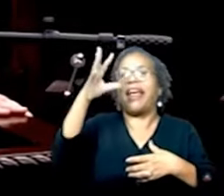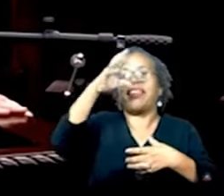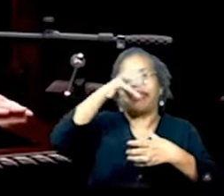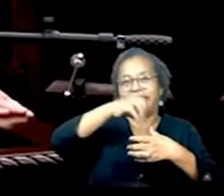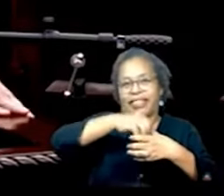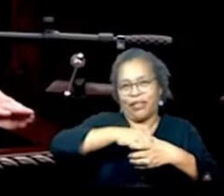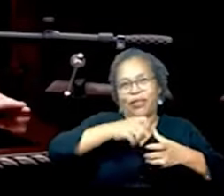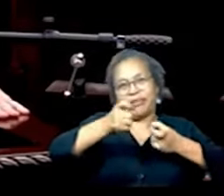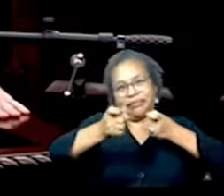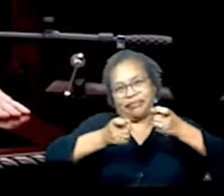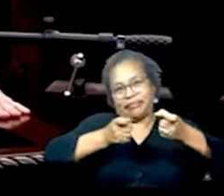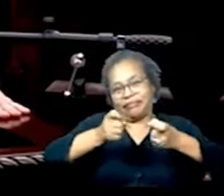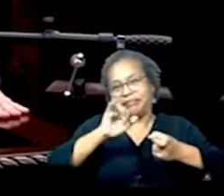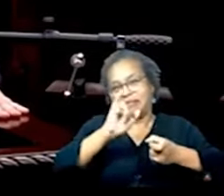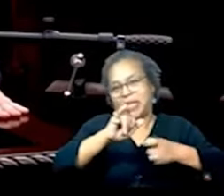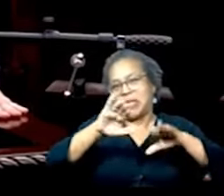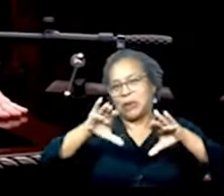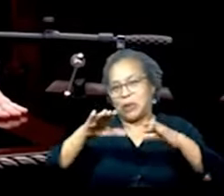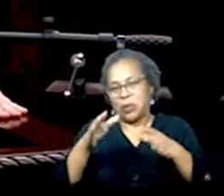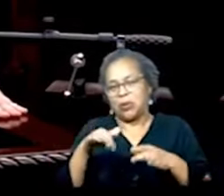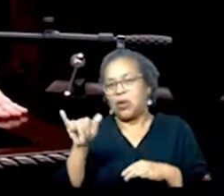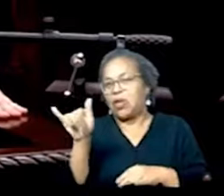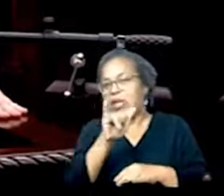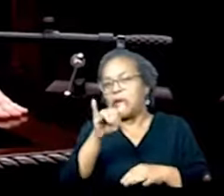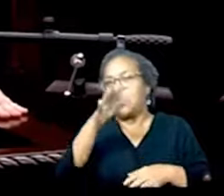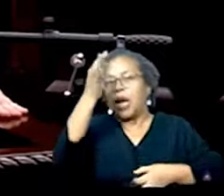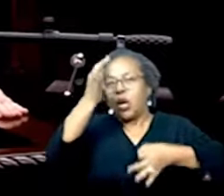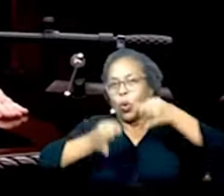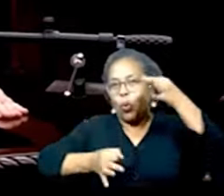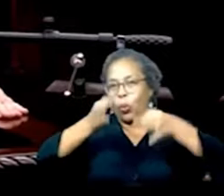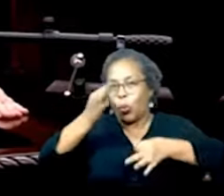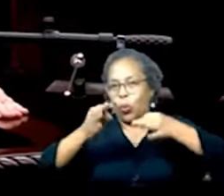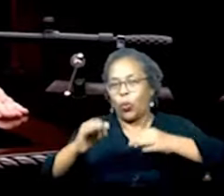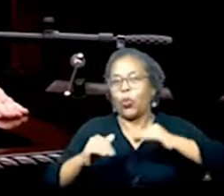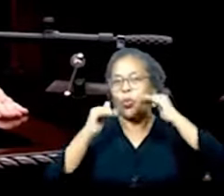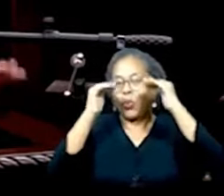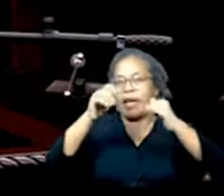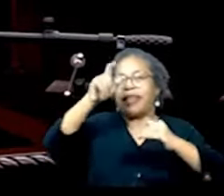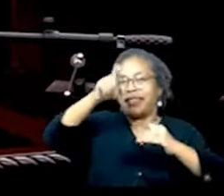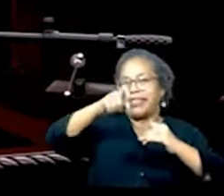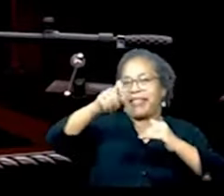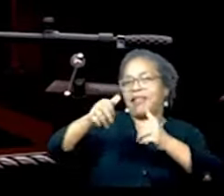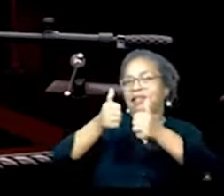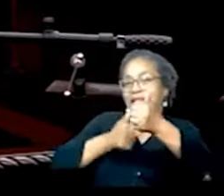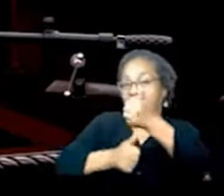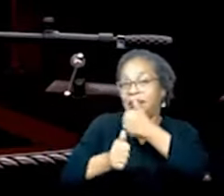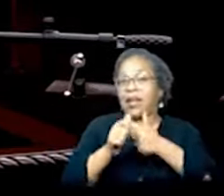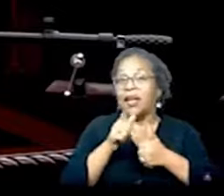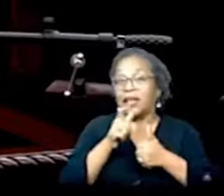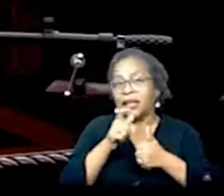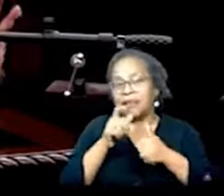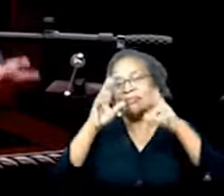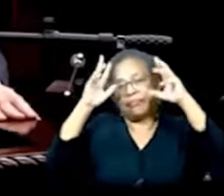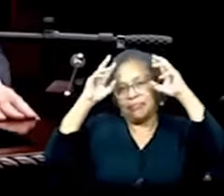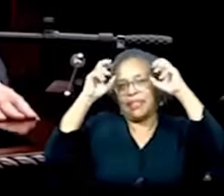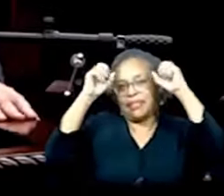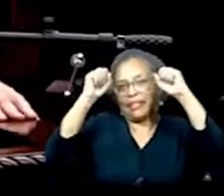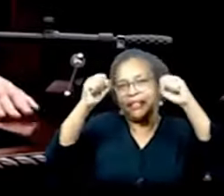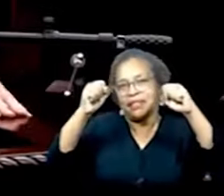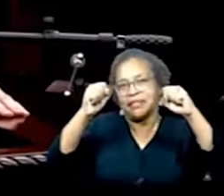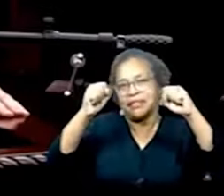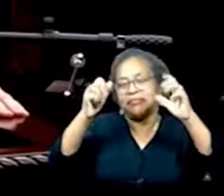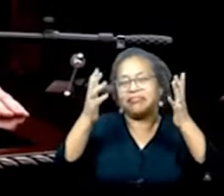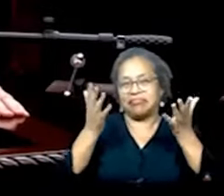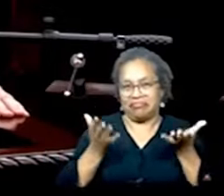de Justicia, de una forma u otra, le deben obediencia al presidente. Y en esa dirección, tan sencillo,